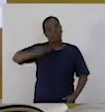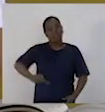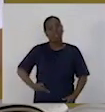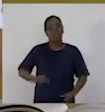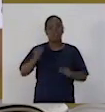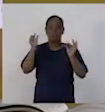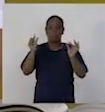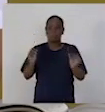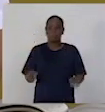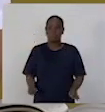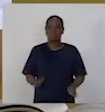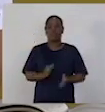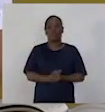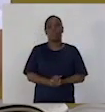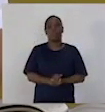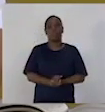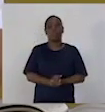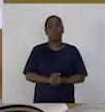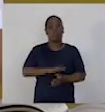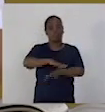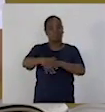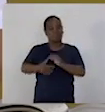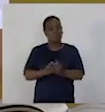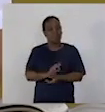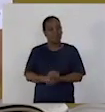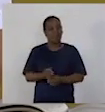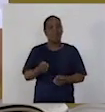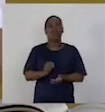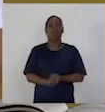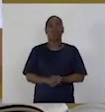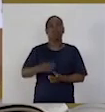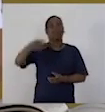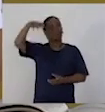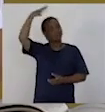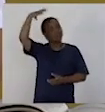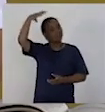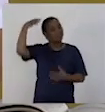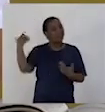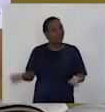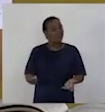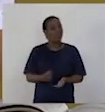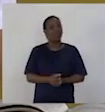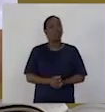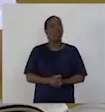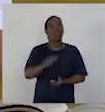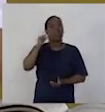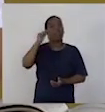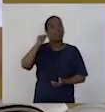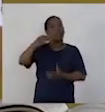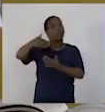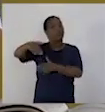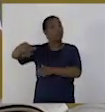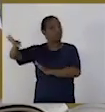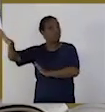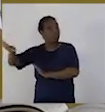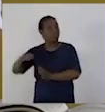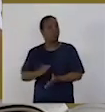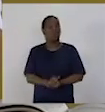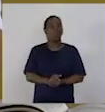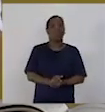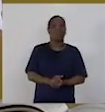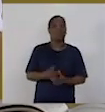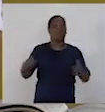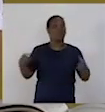estos días, el lavado de las manos, el aseo personal, la poca salida de nuestras casas y la aglomeración de